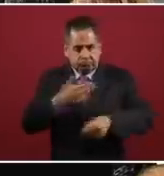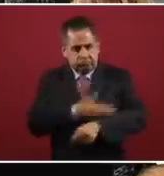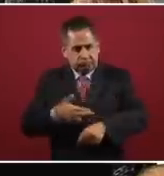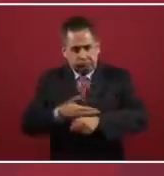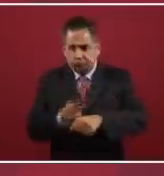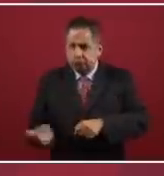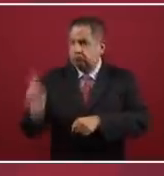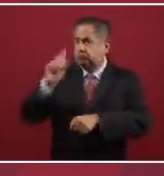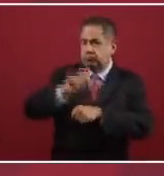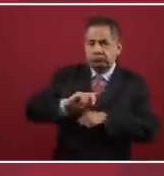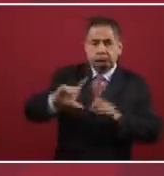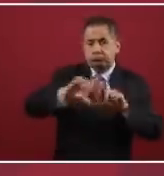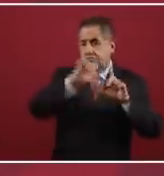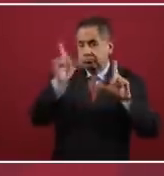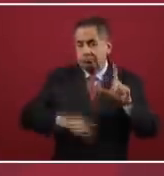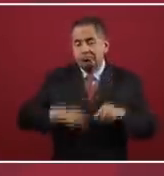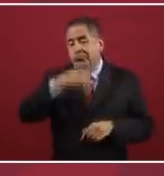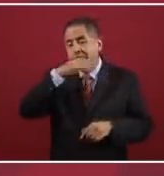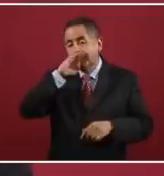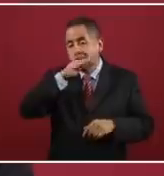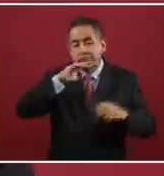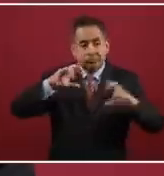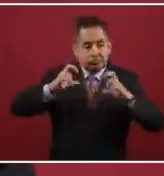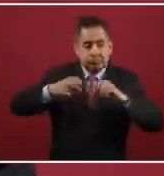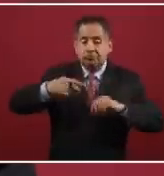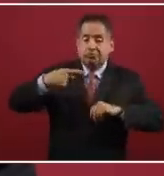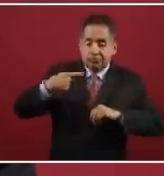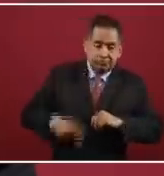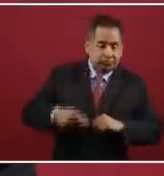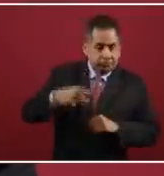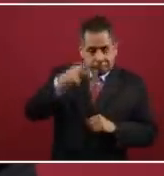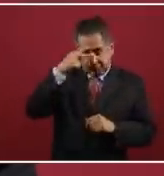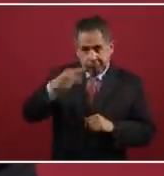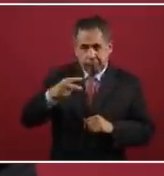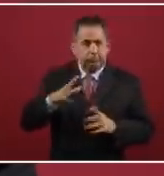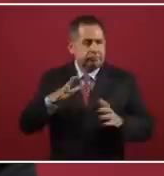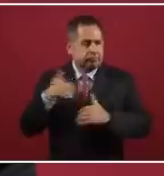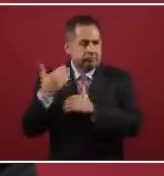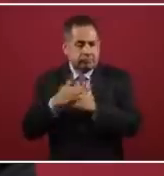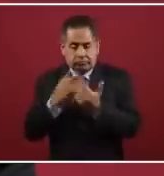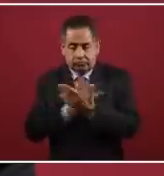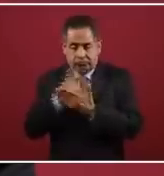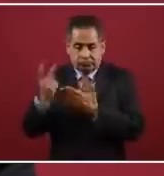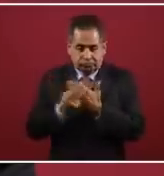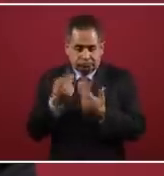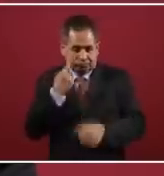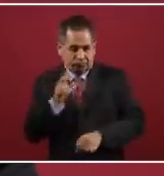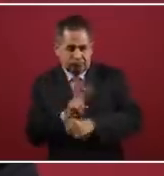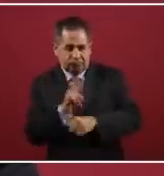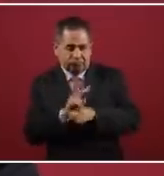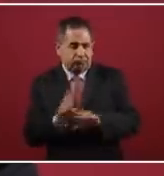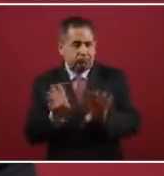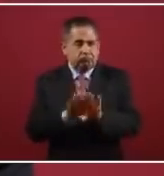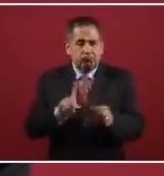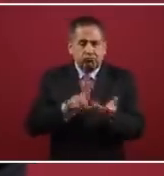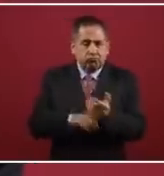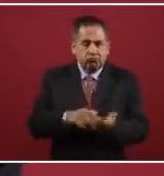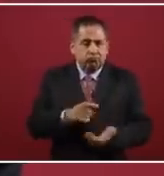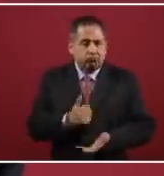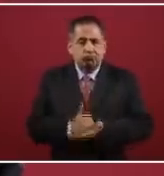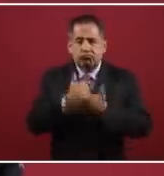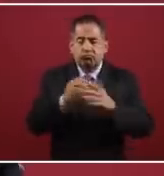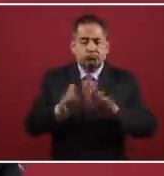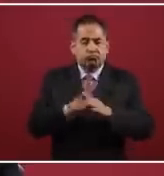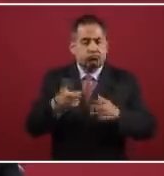Día Nacional de los Maíces Nativos, haremos un programa especial para la custodia y la conservación y sobre todo